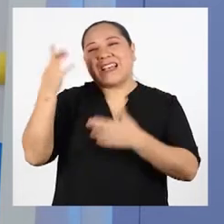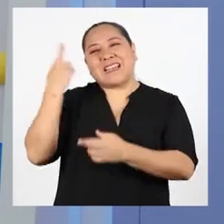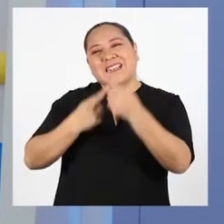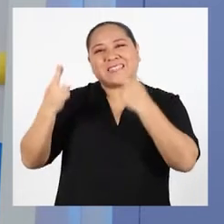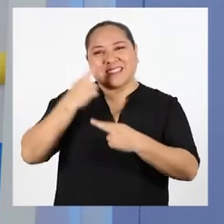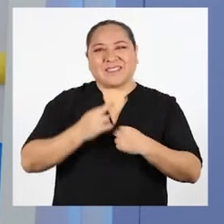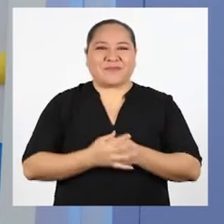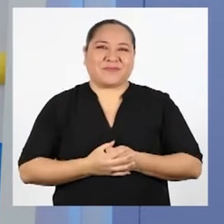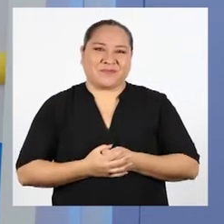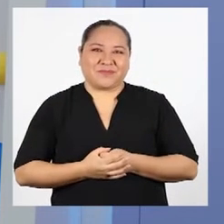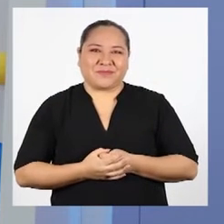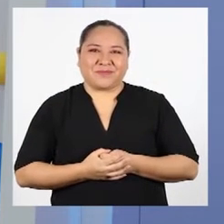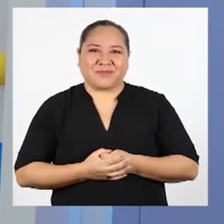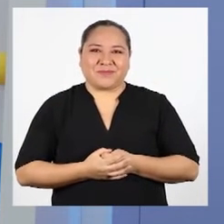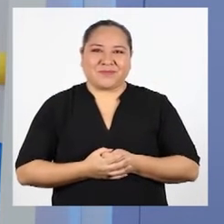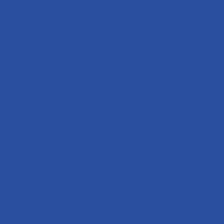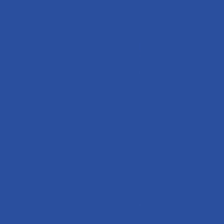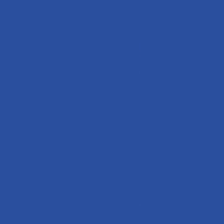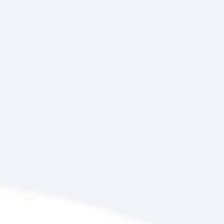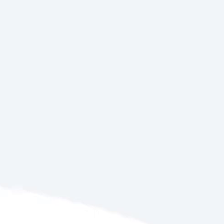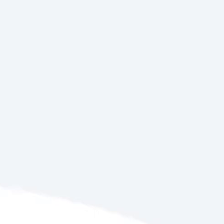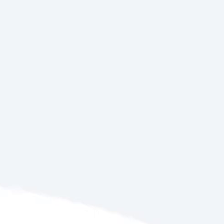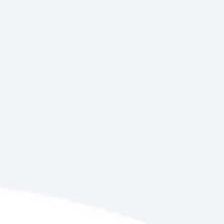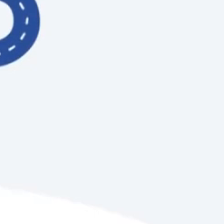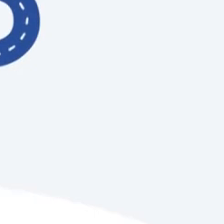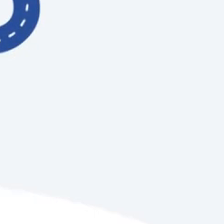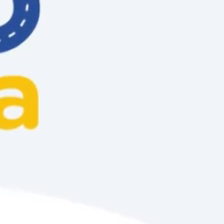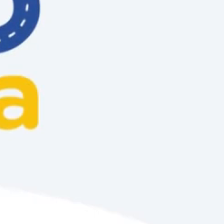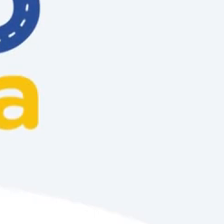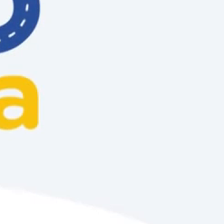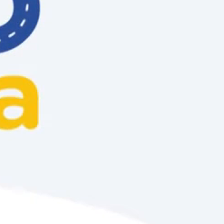porque ya regresamos. A ver, Tocino.